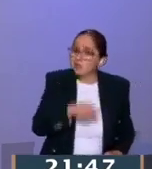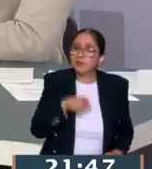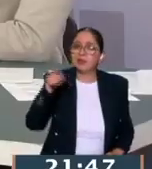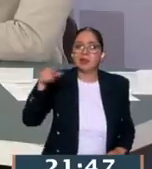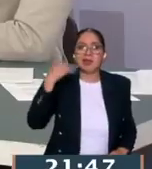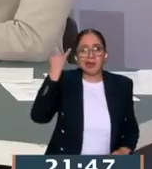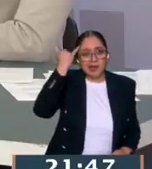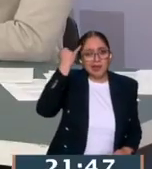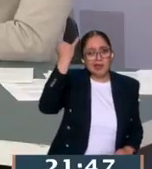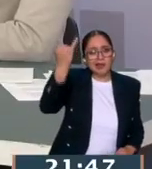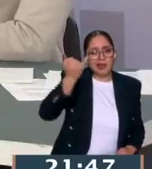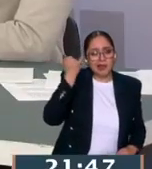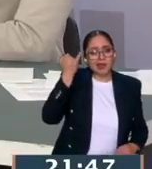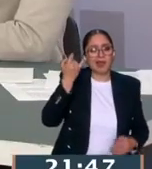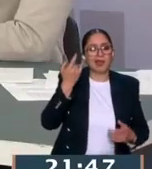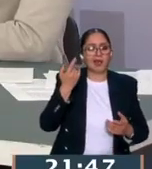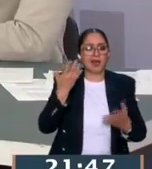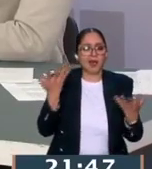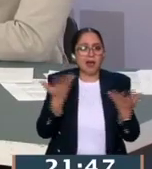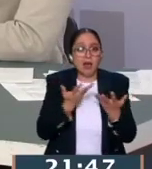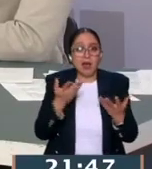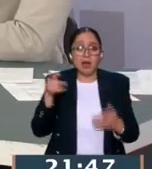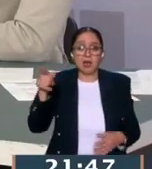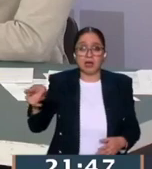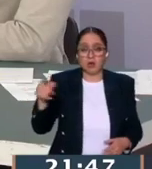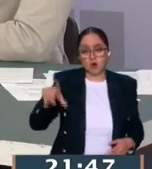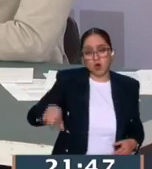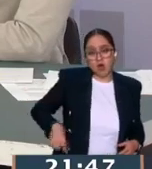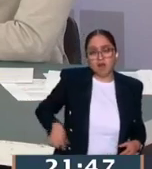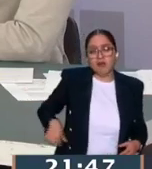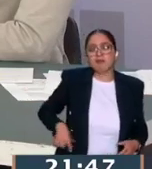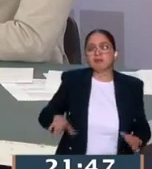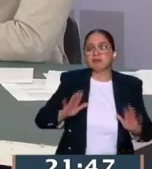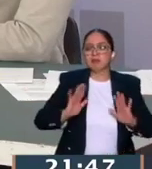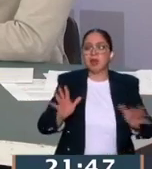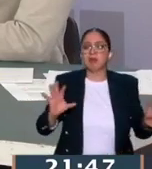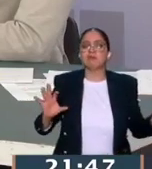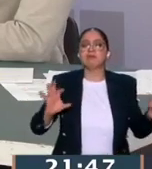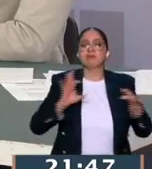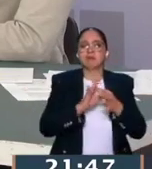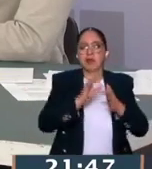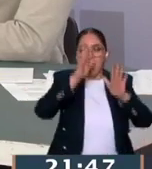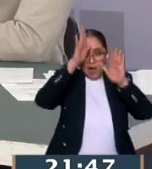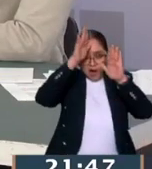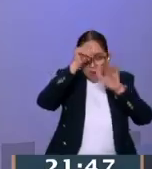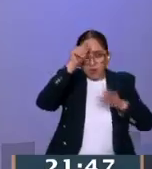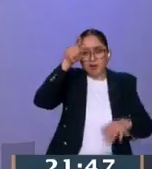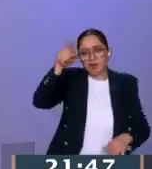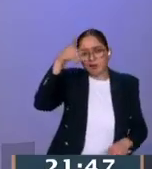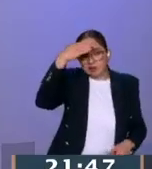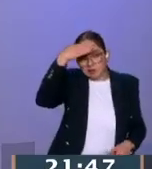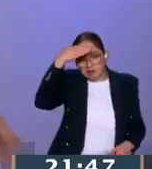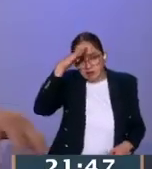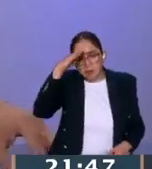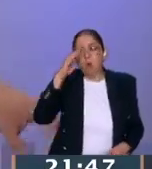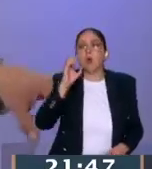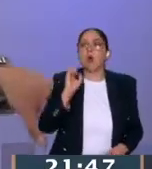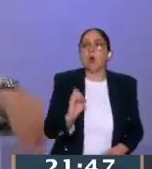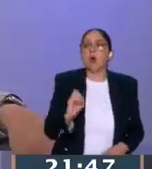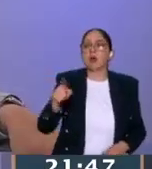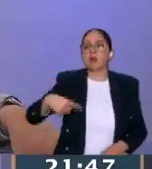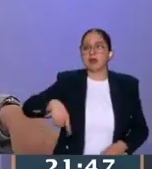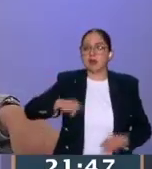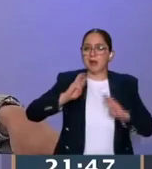narrativa de que el gobierno tiene relación o ha pactado con el Chapo Guzmán o con el crimen organizado.